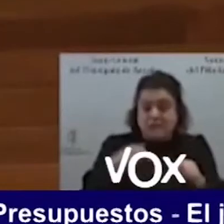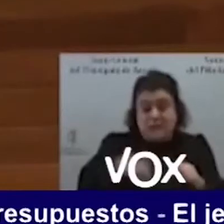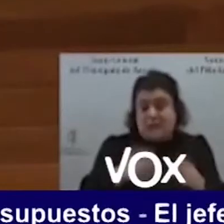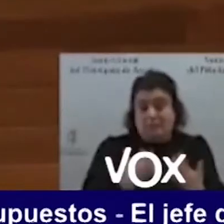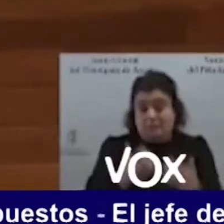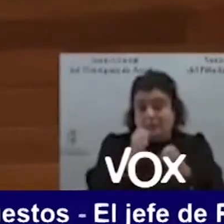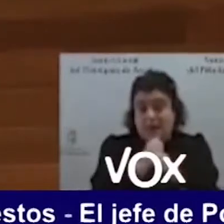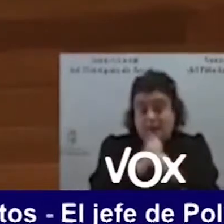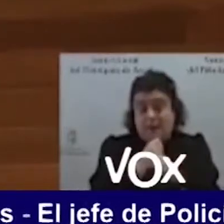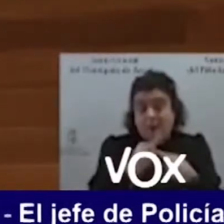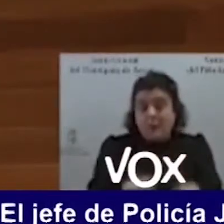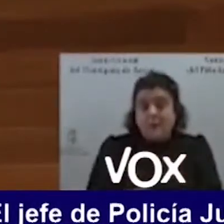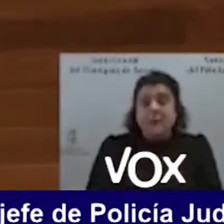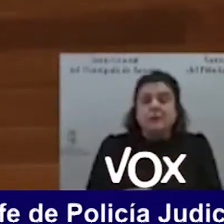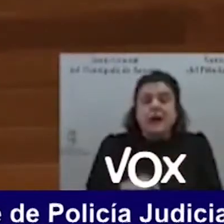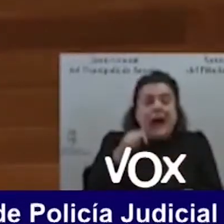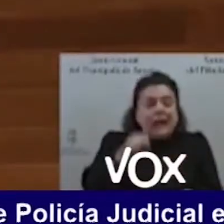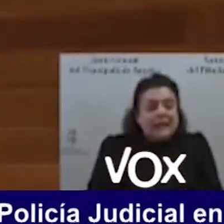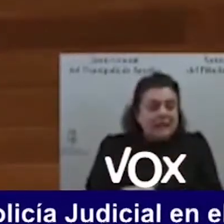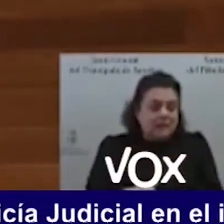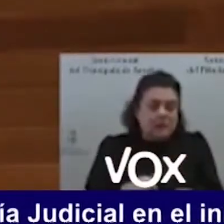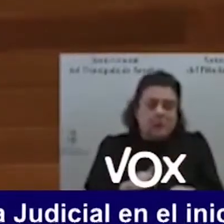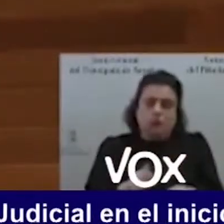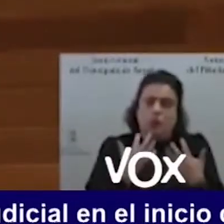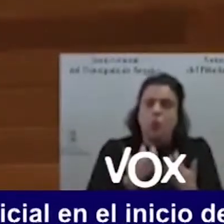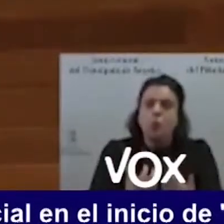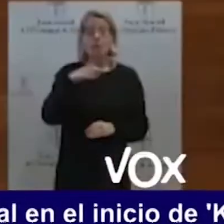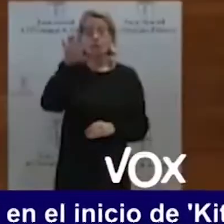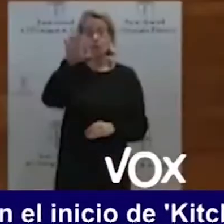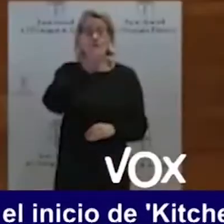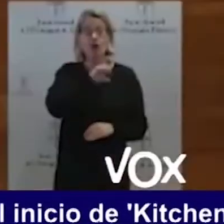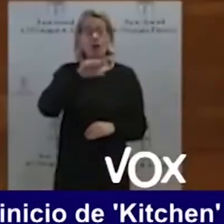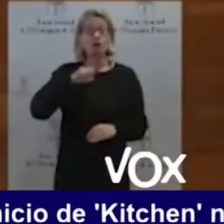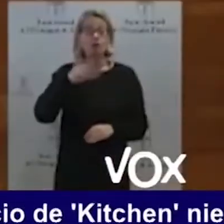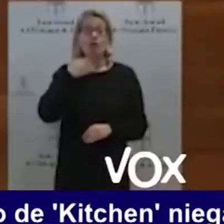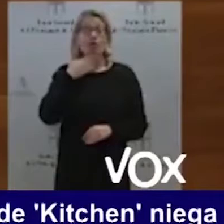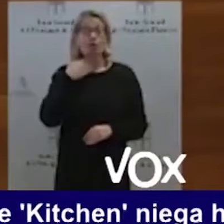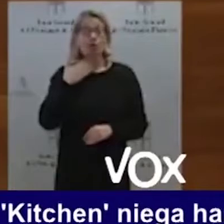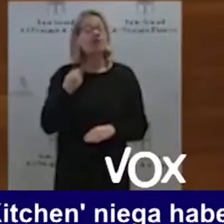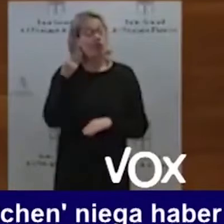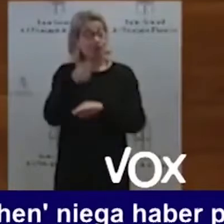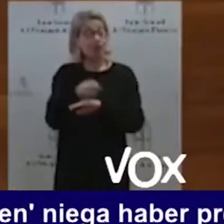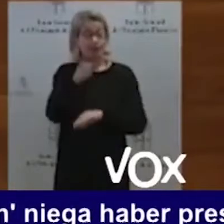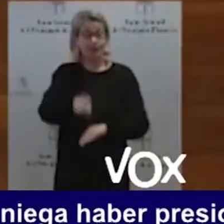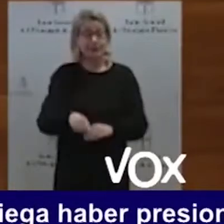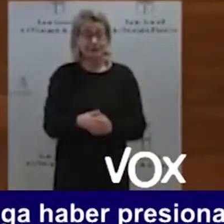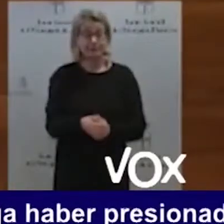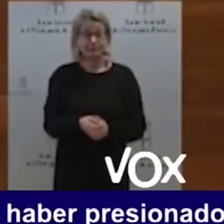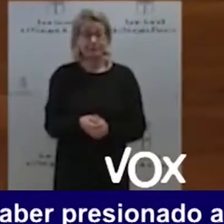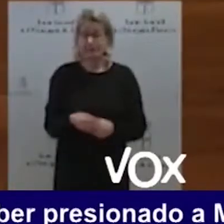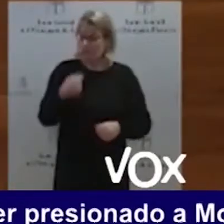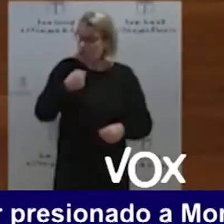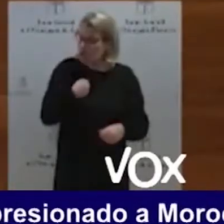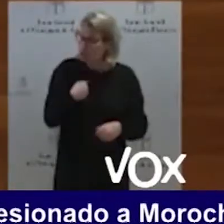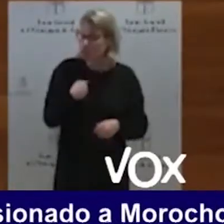Cámara legislativa, donde las palabras son importantísimas. Yo ya he hecho un ejemplo práctico de lo que